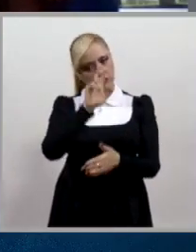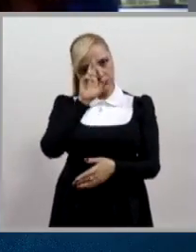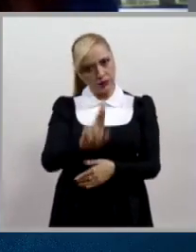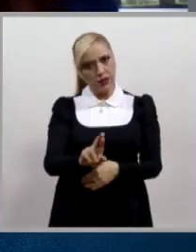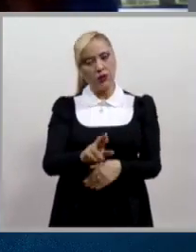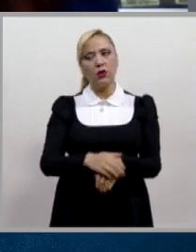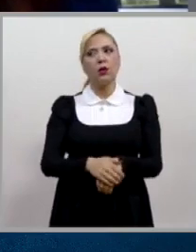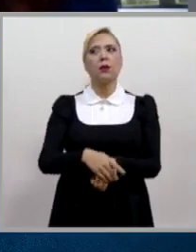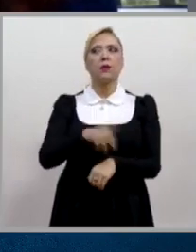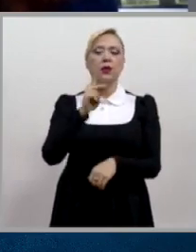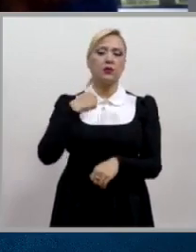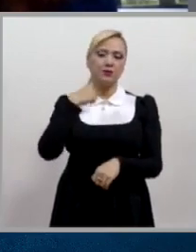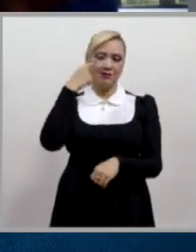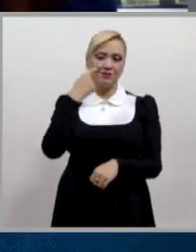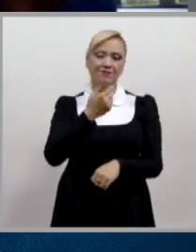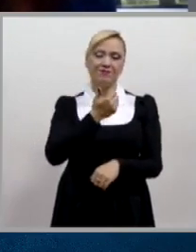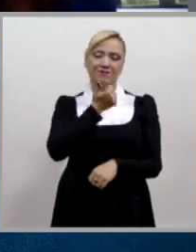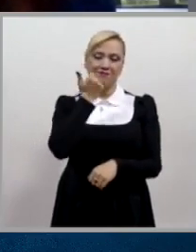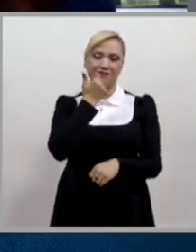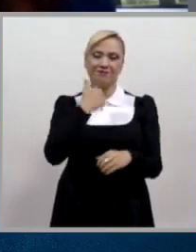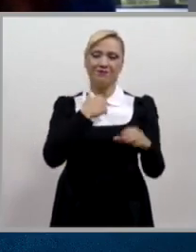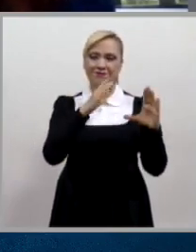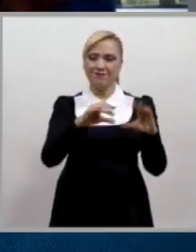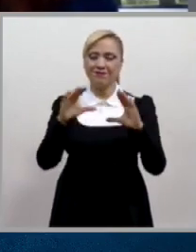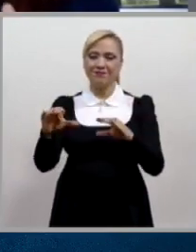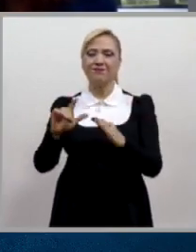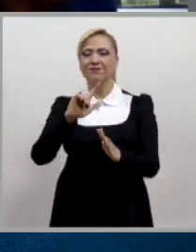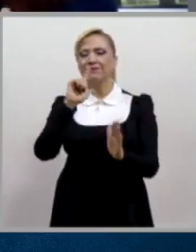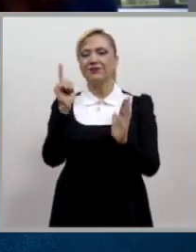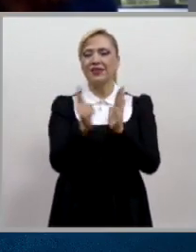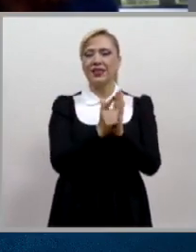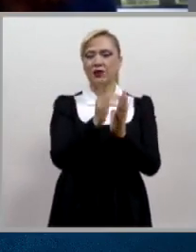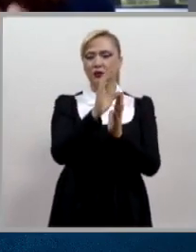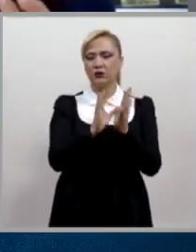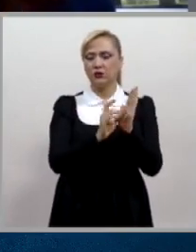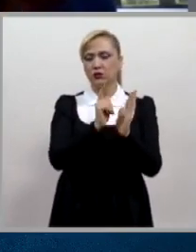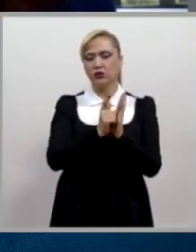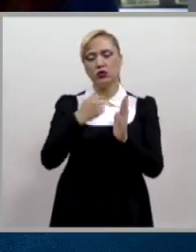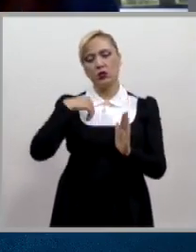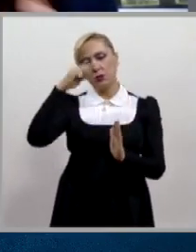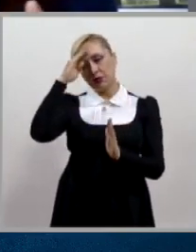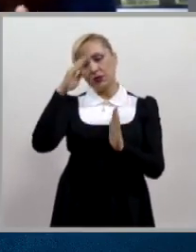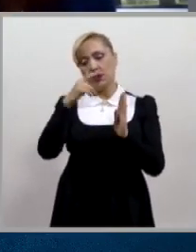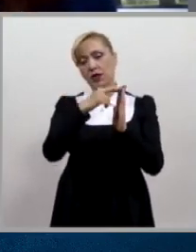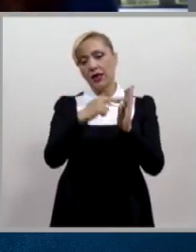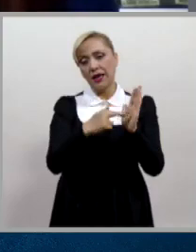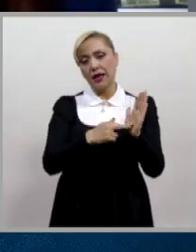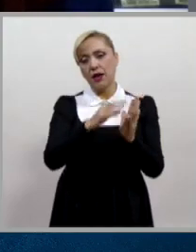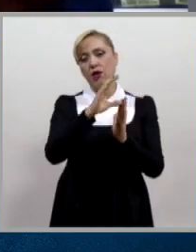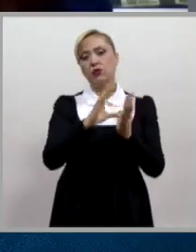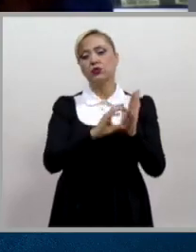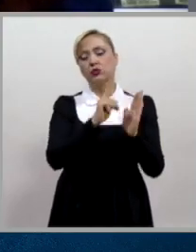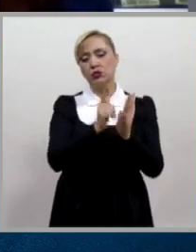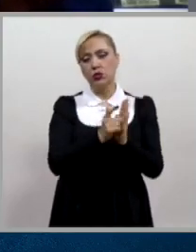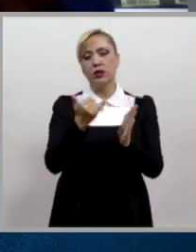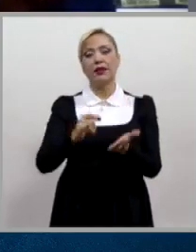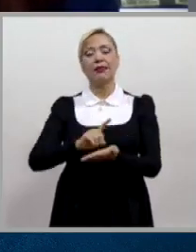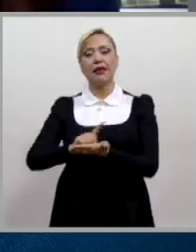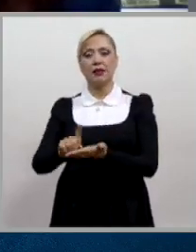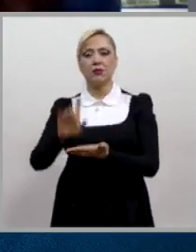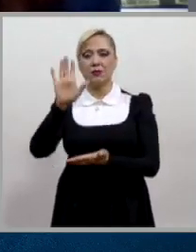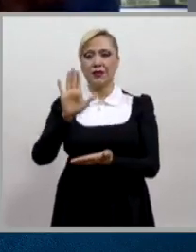suelo decirle a mi alumnado en las clases de Derecho Constitucional, me parece que las reglas constitucionales y en general el derecho es como un juego de